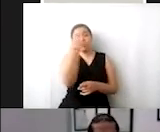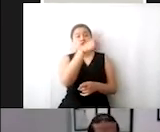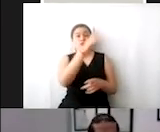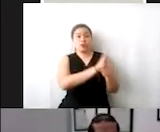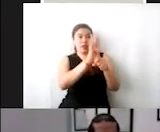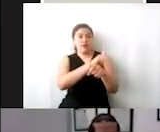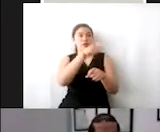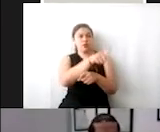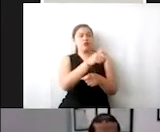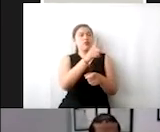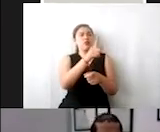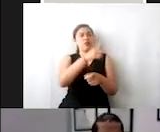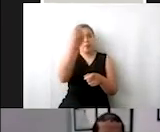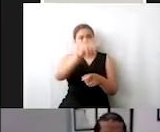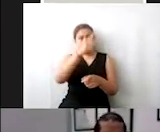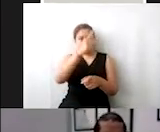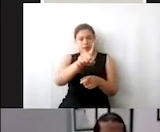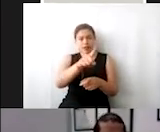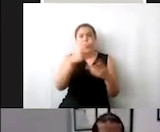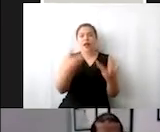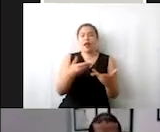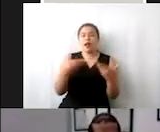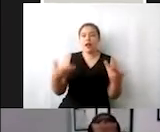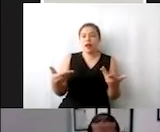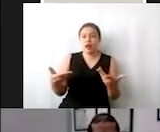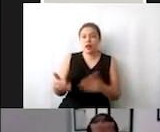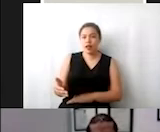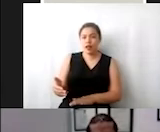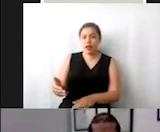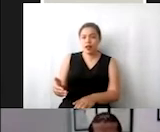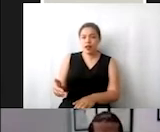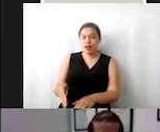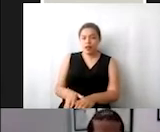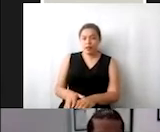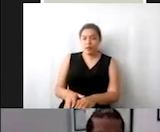tercero nos lleva a lo que en lógica se llama